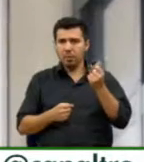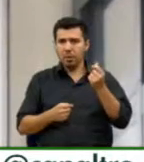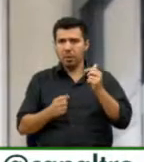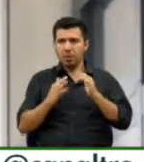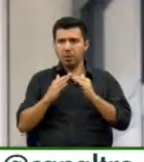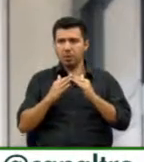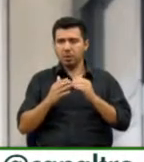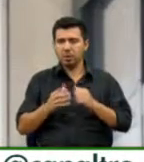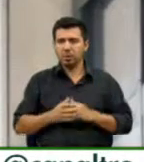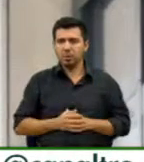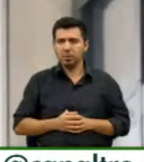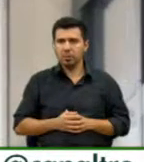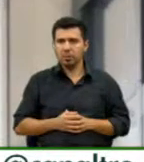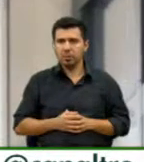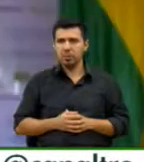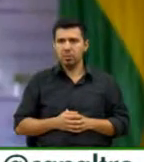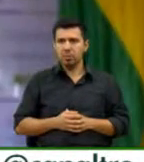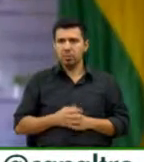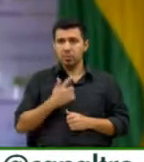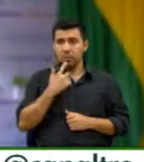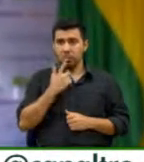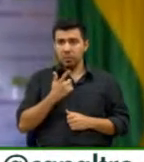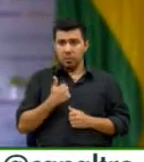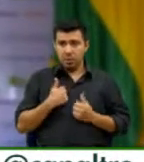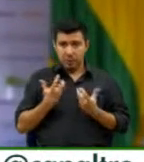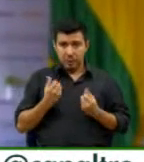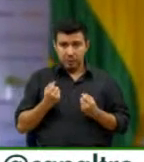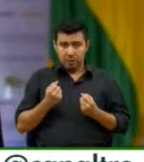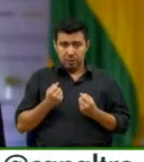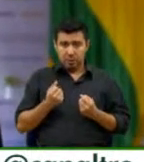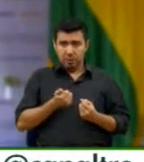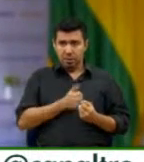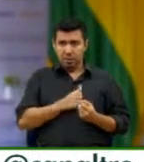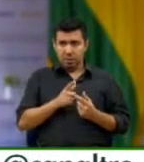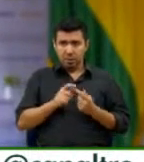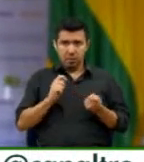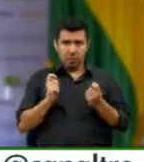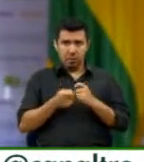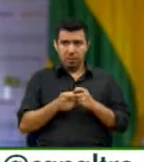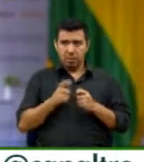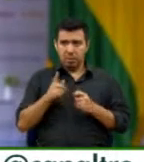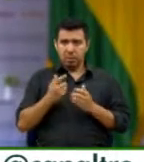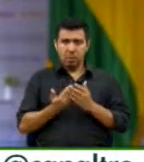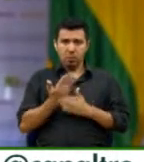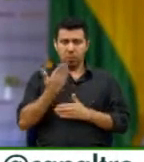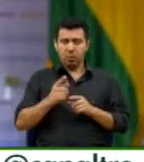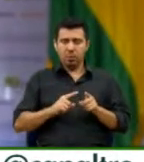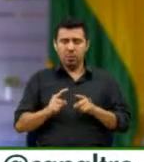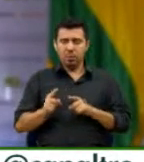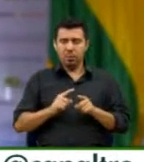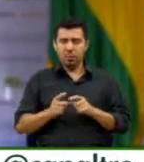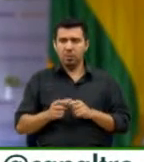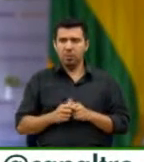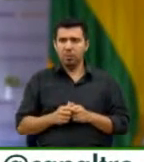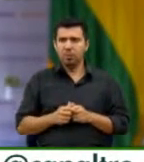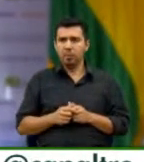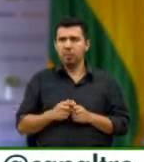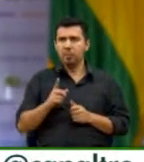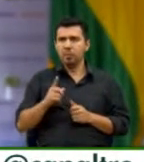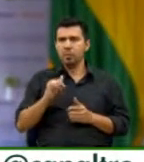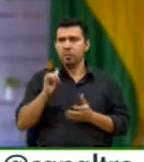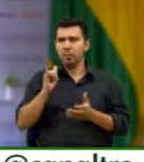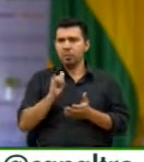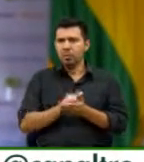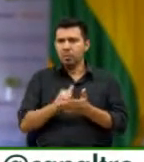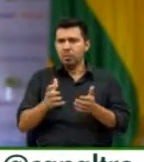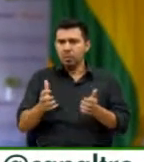valorización. Queremos que aprovechen este cambio que hay en la administración, que nos trae esta nueva administración, y es que nos acojamos a